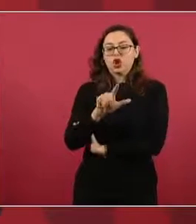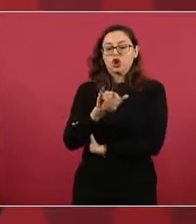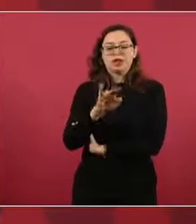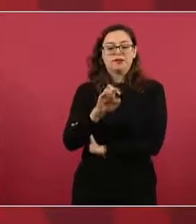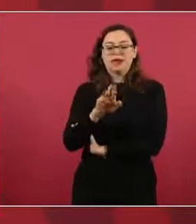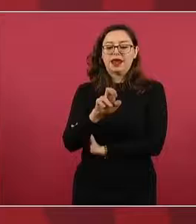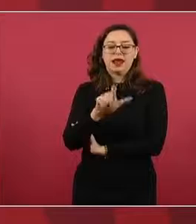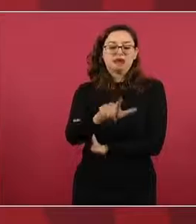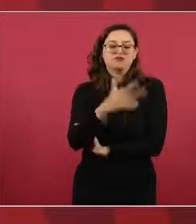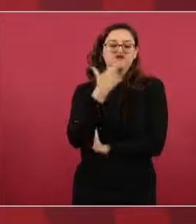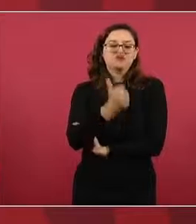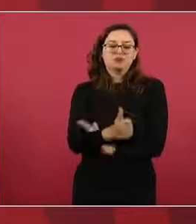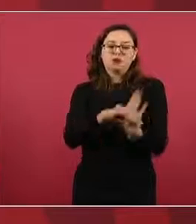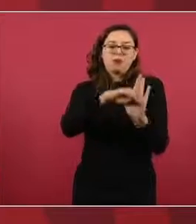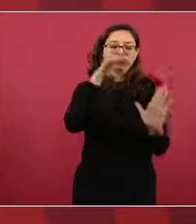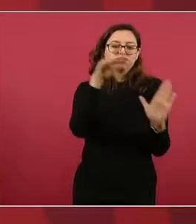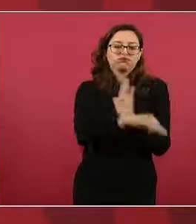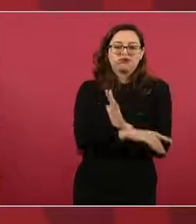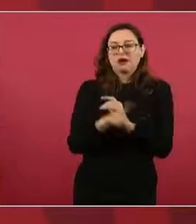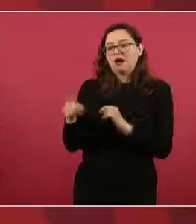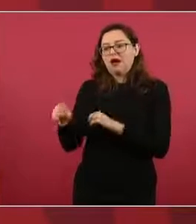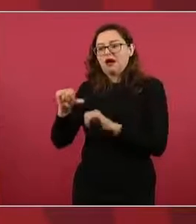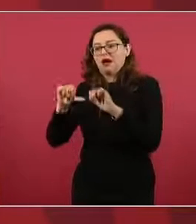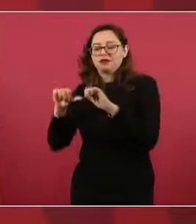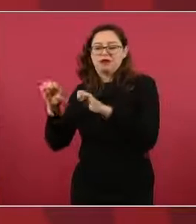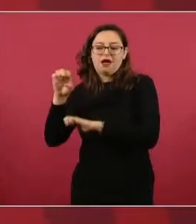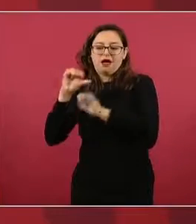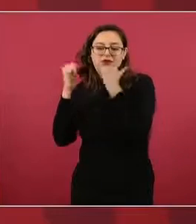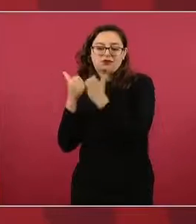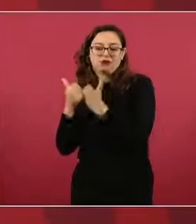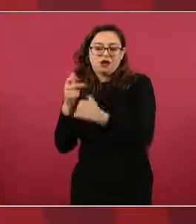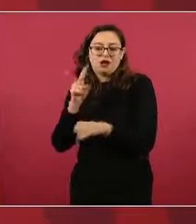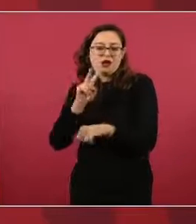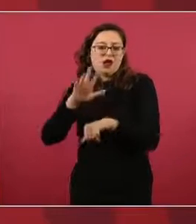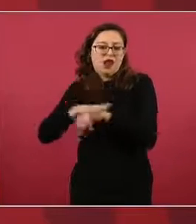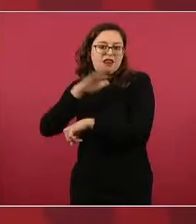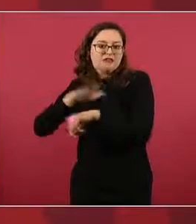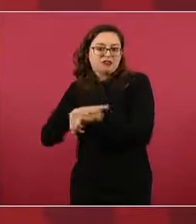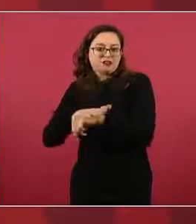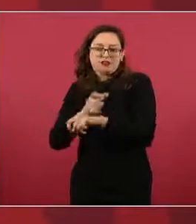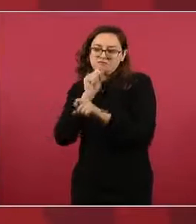El modelo neoliberal está en crisis en el mundo.